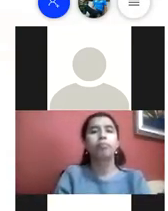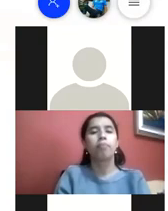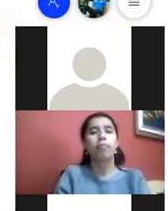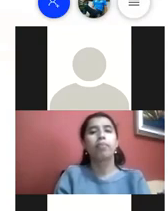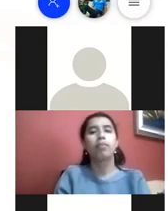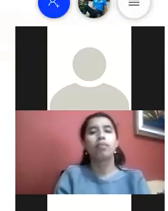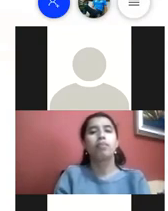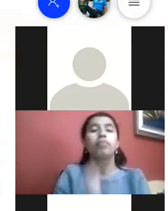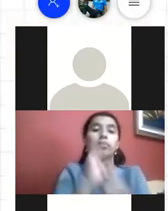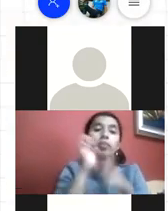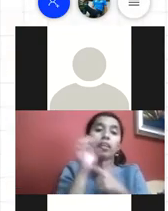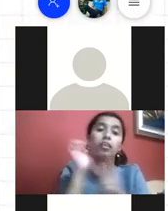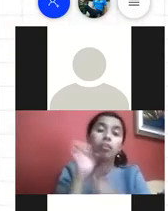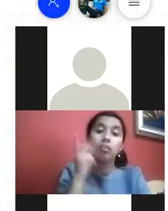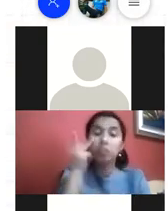Entonces, vean que